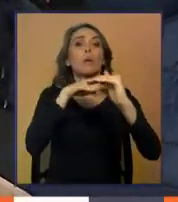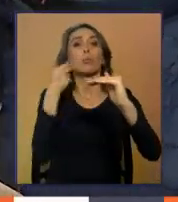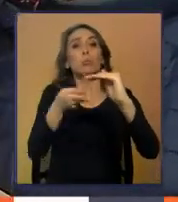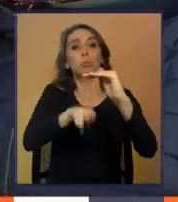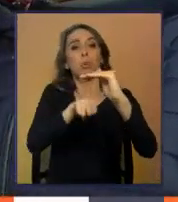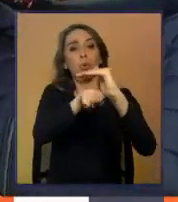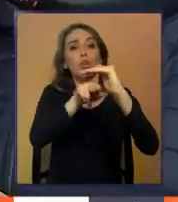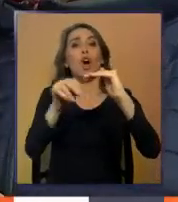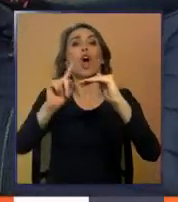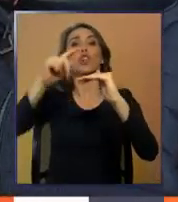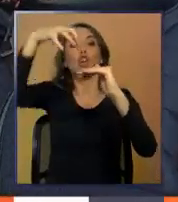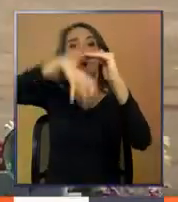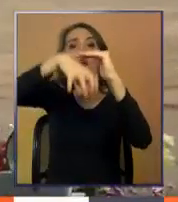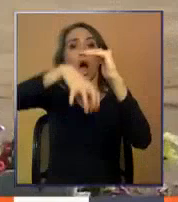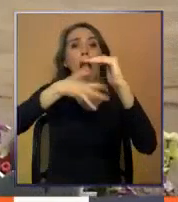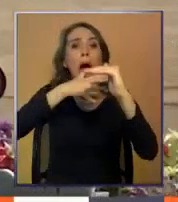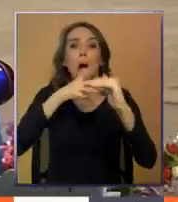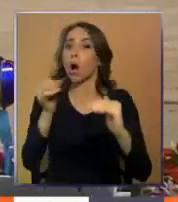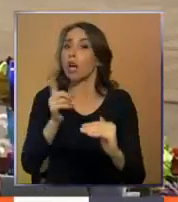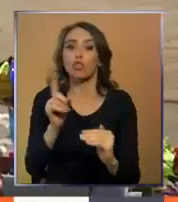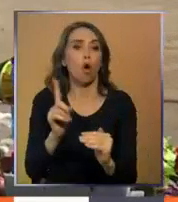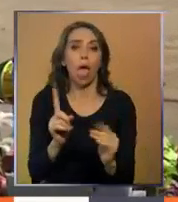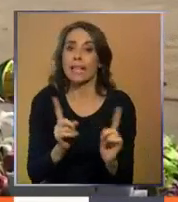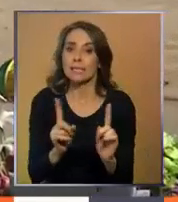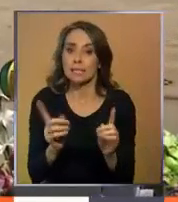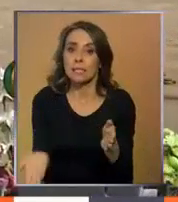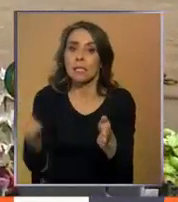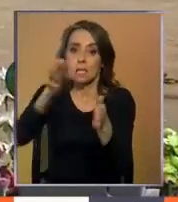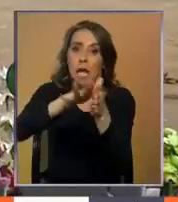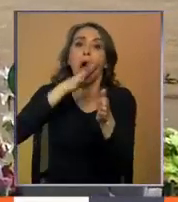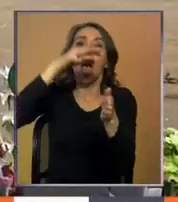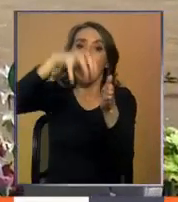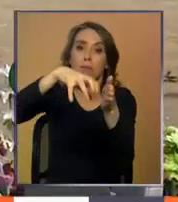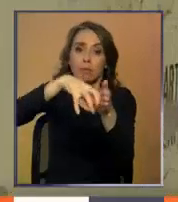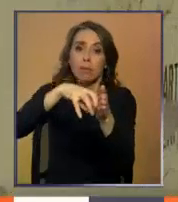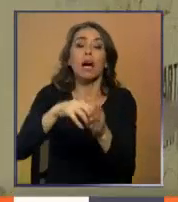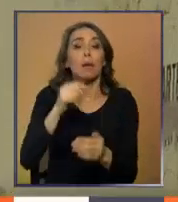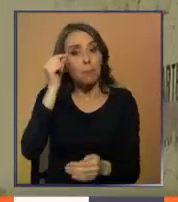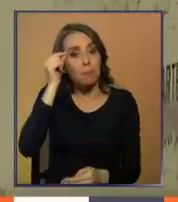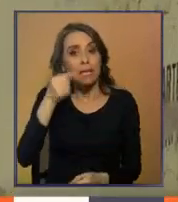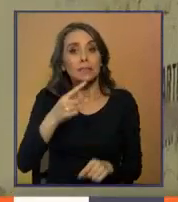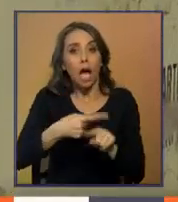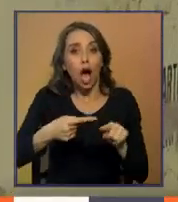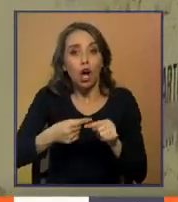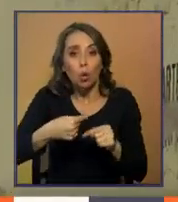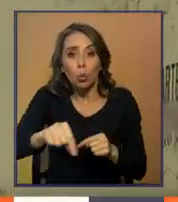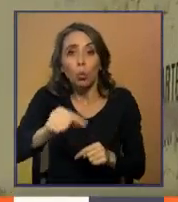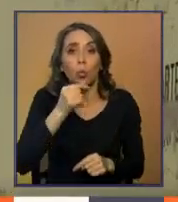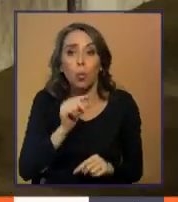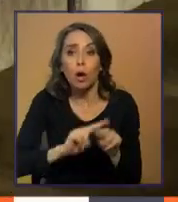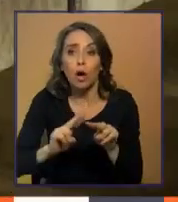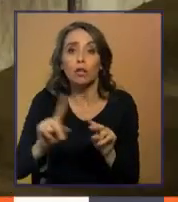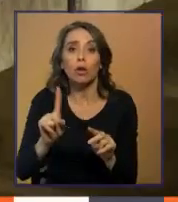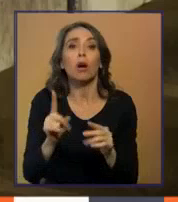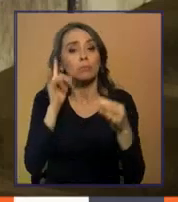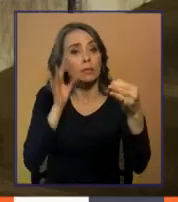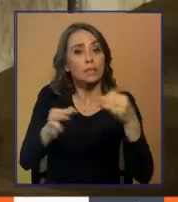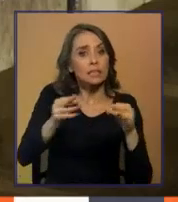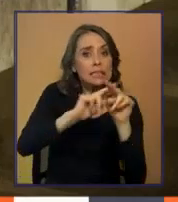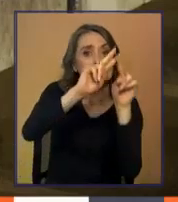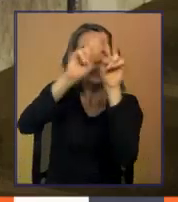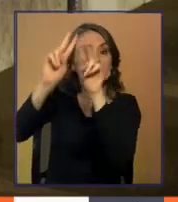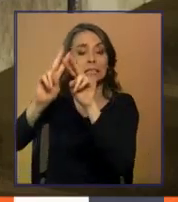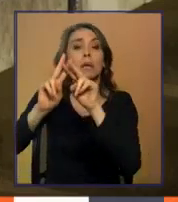son impermeables y no lo son. La solución no sería de corto plazo. Obras de ingeniería deberán ejecutarse en el lugar para